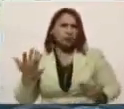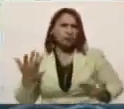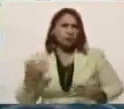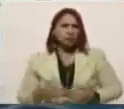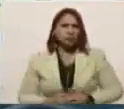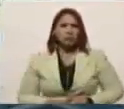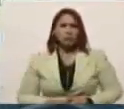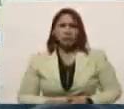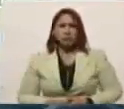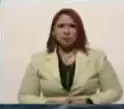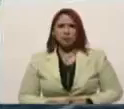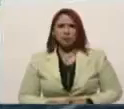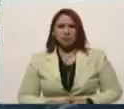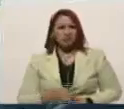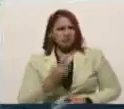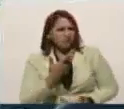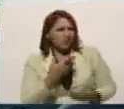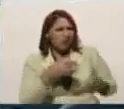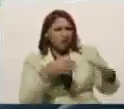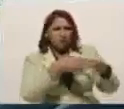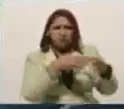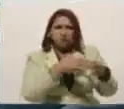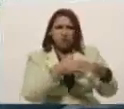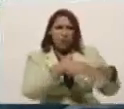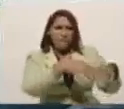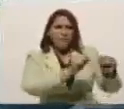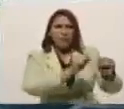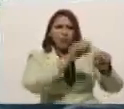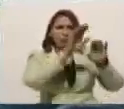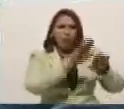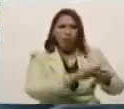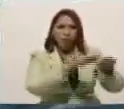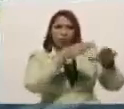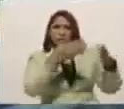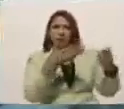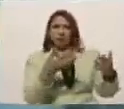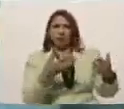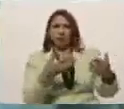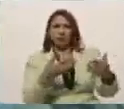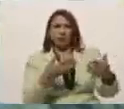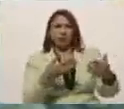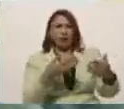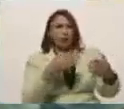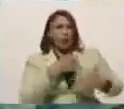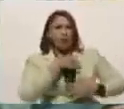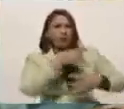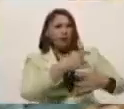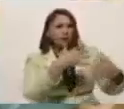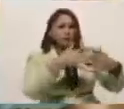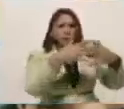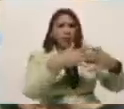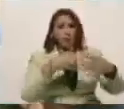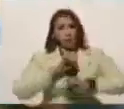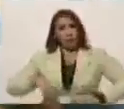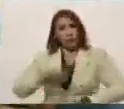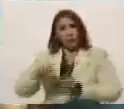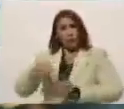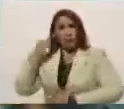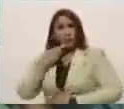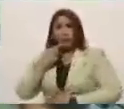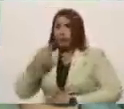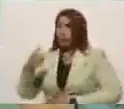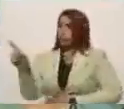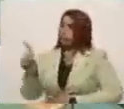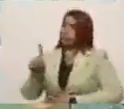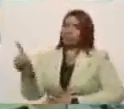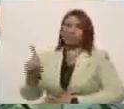Bolivariana en una fuerza imperialista de ocupación. Y la Fuerza Armada Nacional Bolivariana le dijo: no,